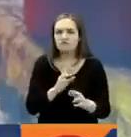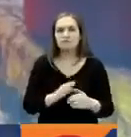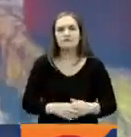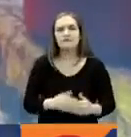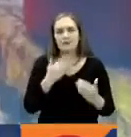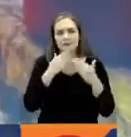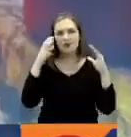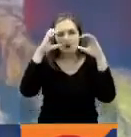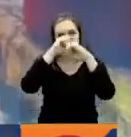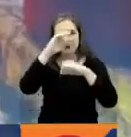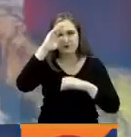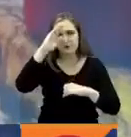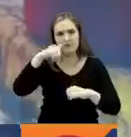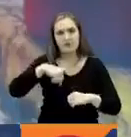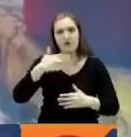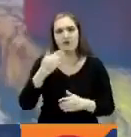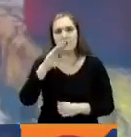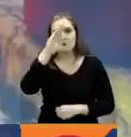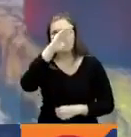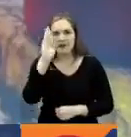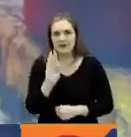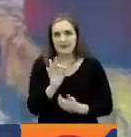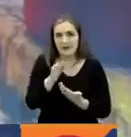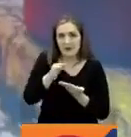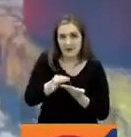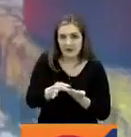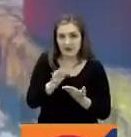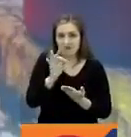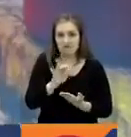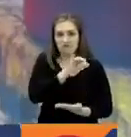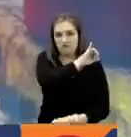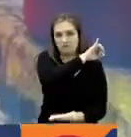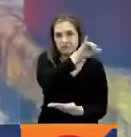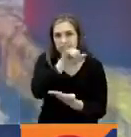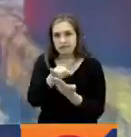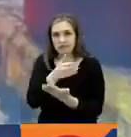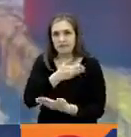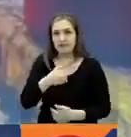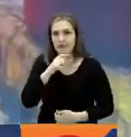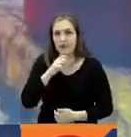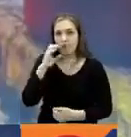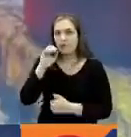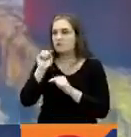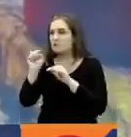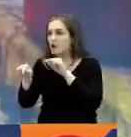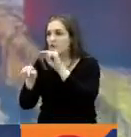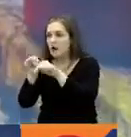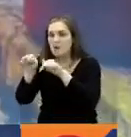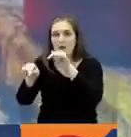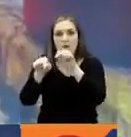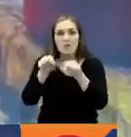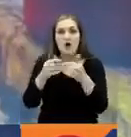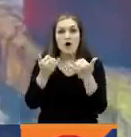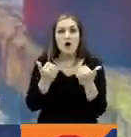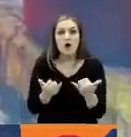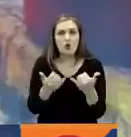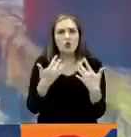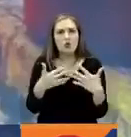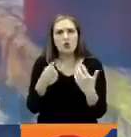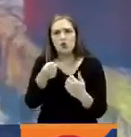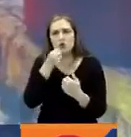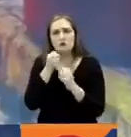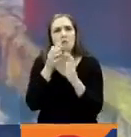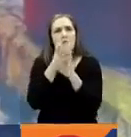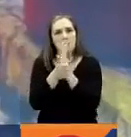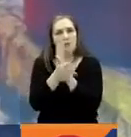Hola, buenas noches, los saludo desde Brasil y a segunda escala de la gira que tiene el presidente Iván Duque por Brasil. Hoy bastantes noticias dejó